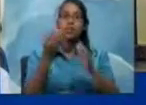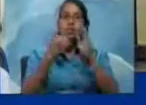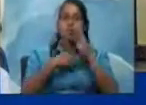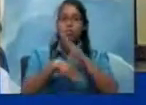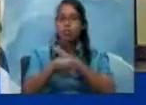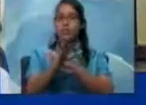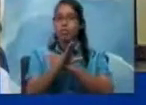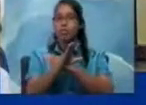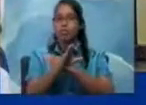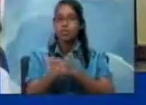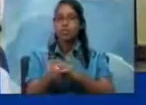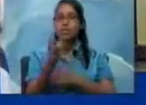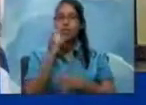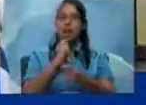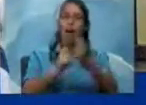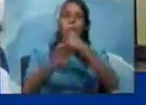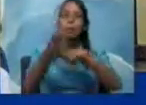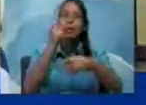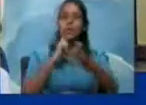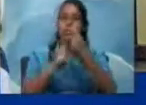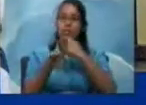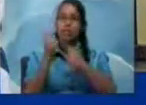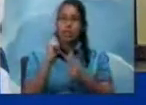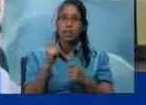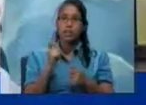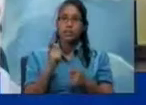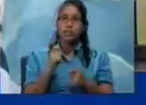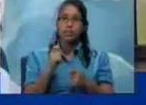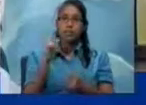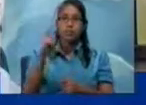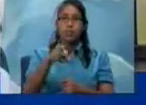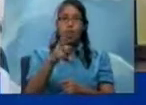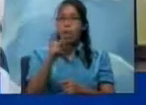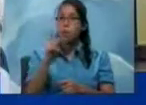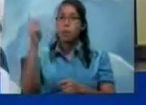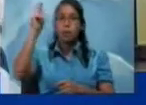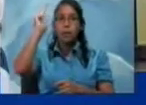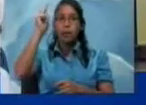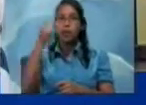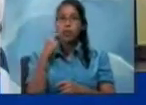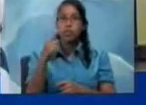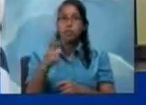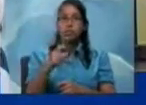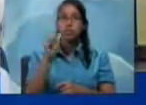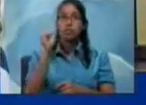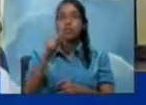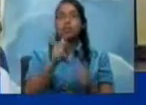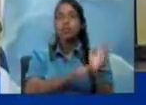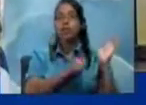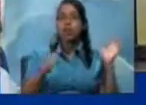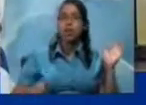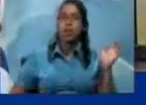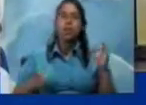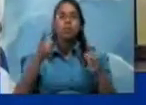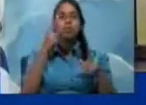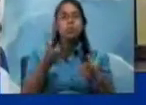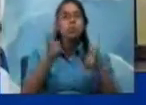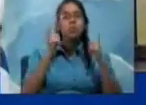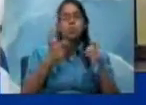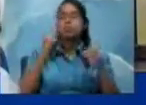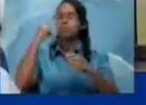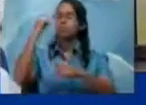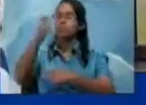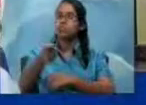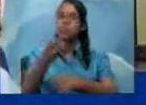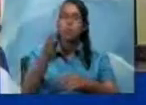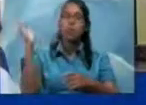descarriar a pescar él no dijo si el señor permite voy a zumba un tarrayazo por ahí